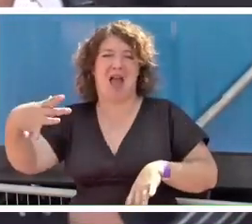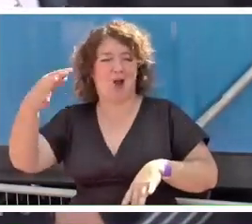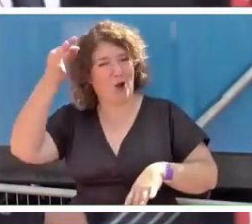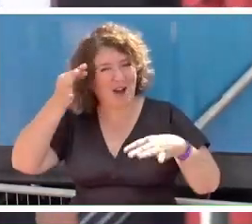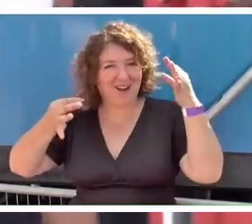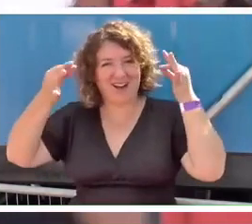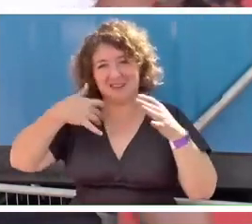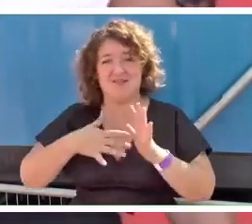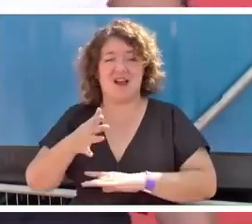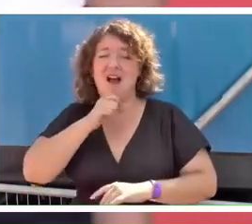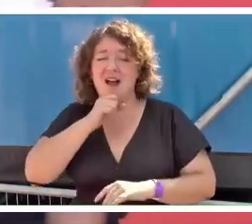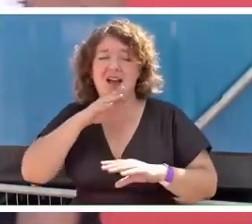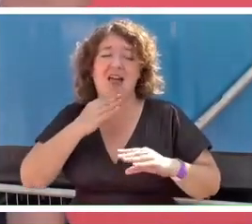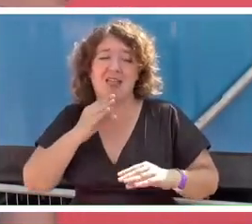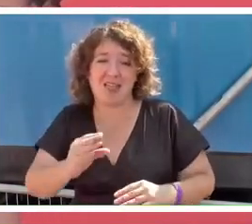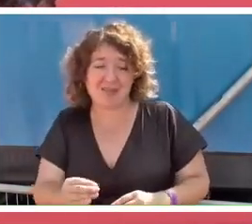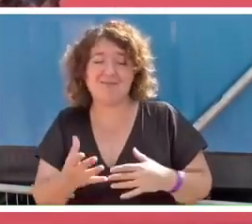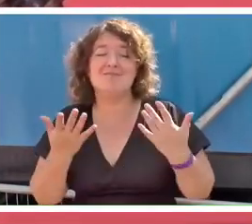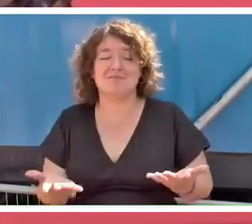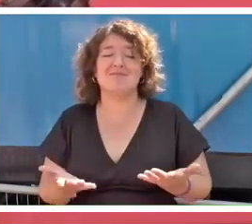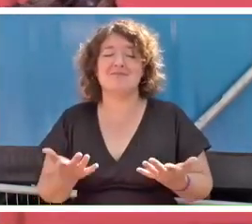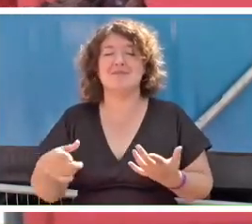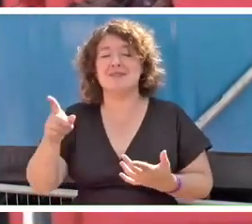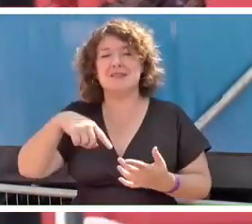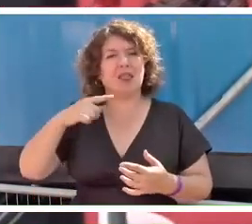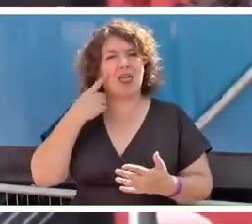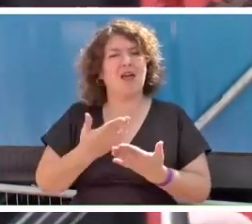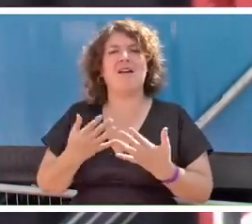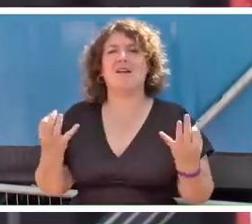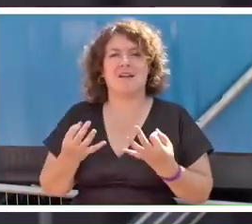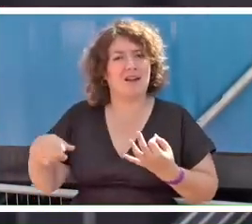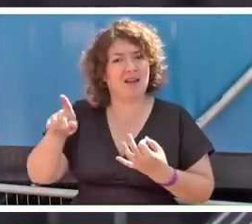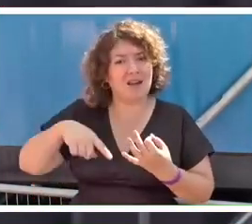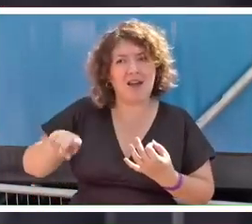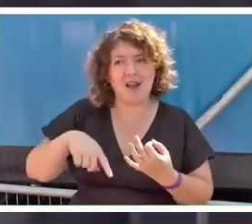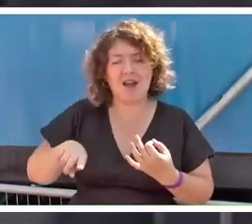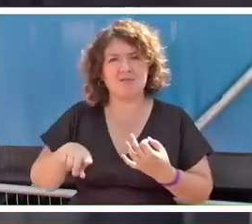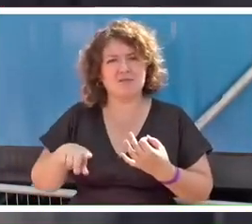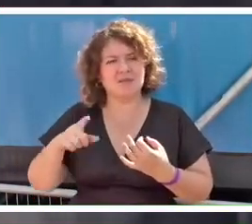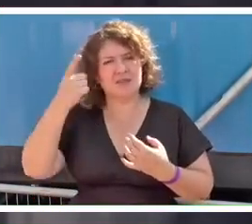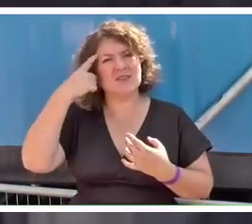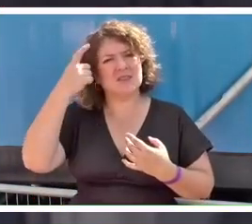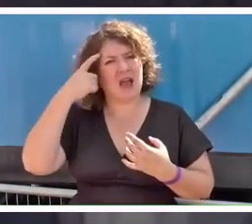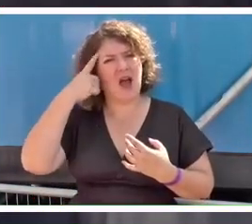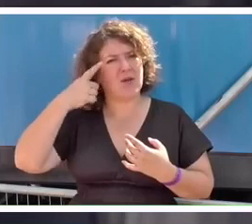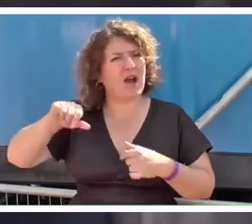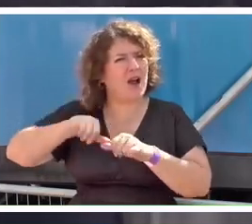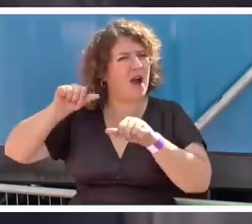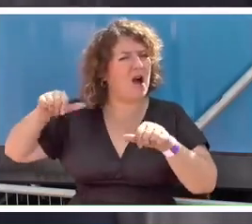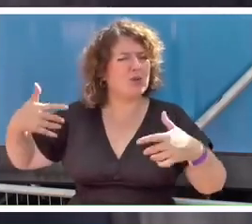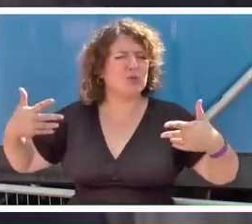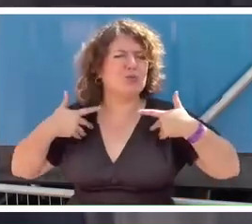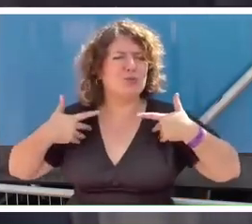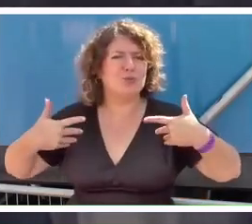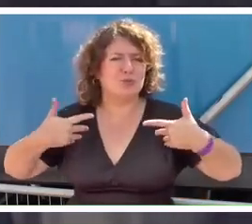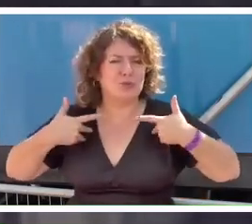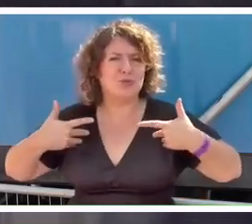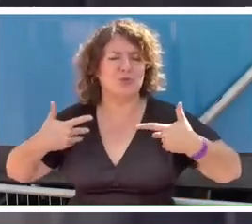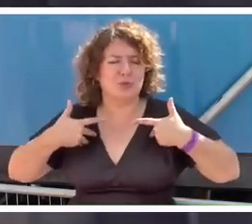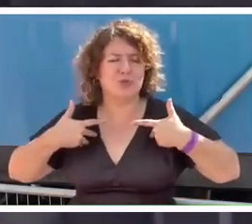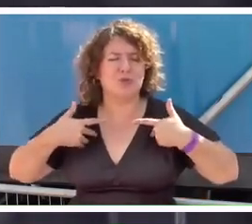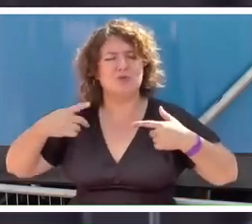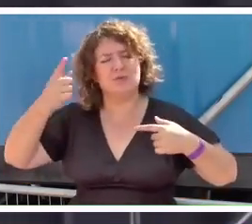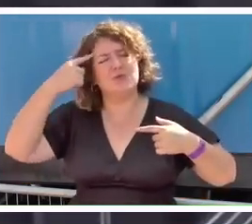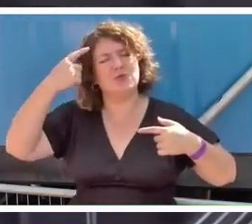muy importante y es que ellos y ellas saben muy bien, supieron muy bien que para